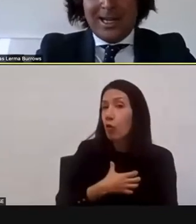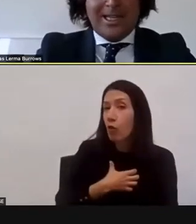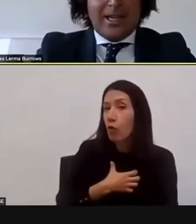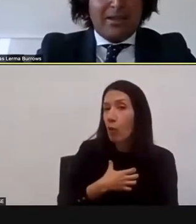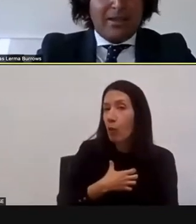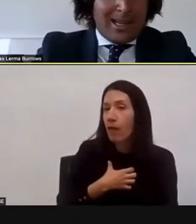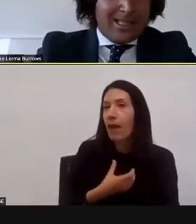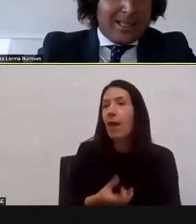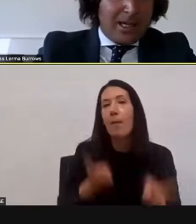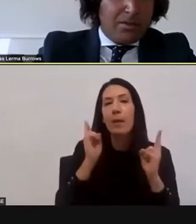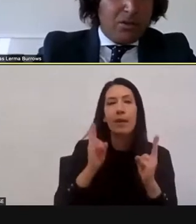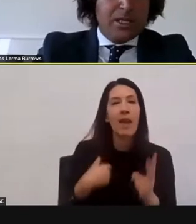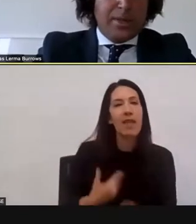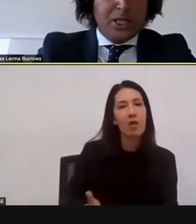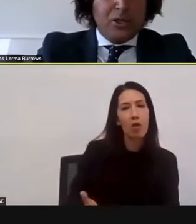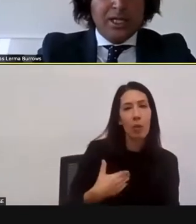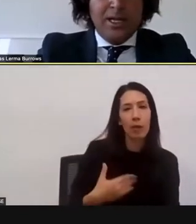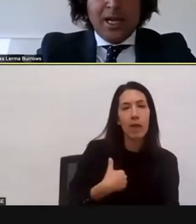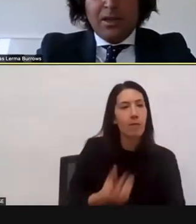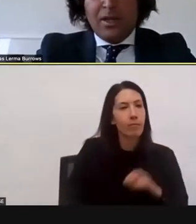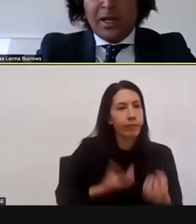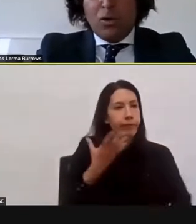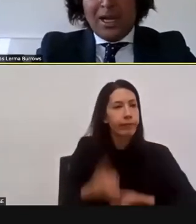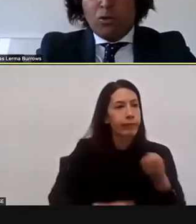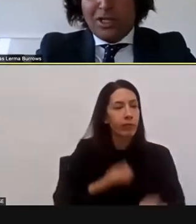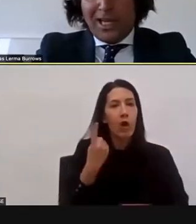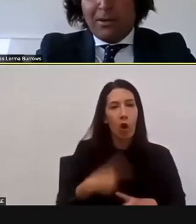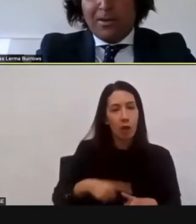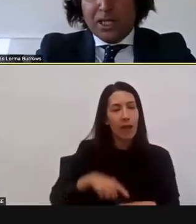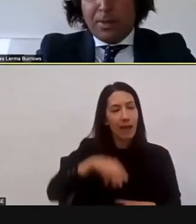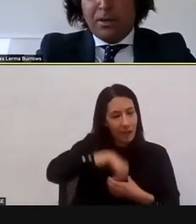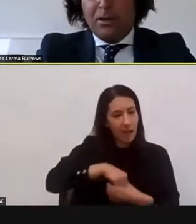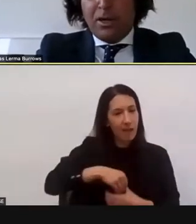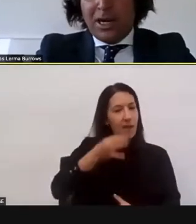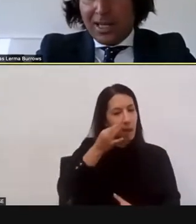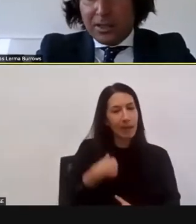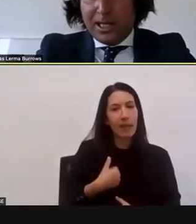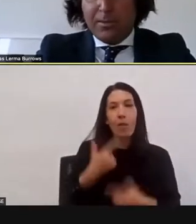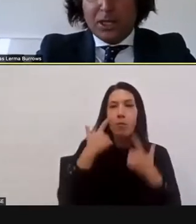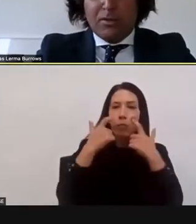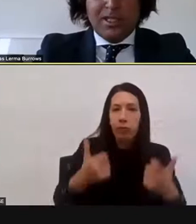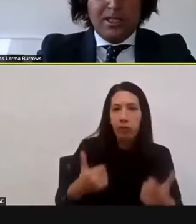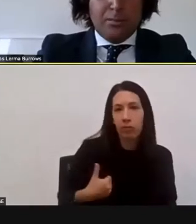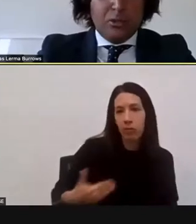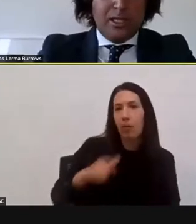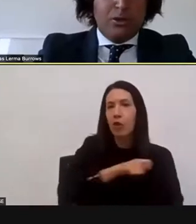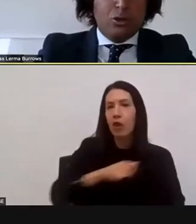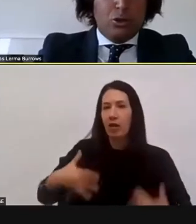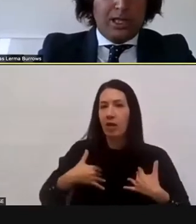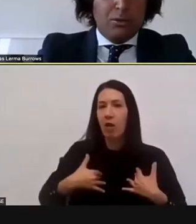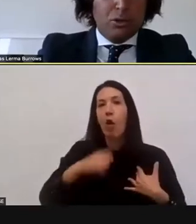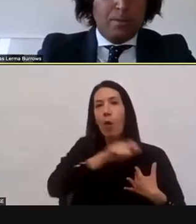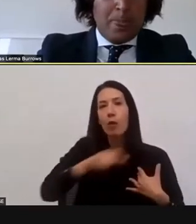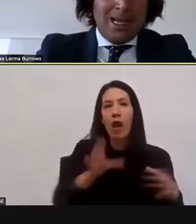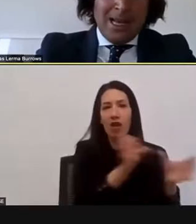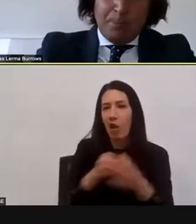la externalización de expresiones que encierran un injustificable desprecio hacia las víctimas o hacia distintas personas de distintos